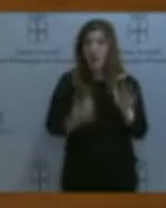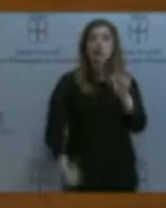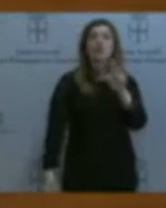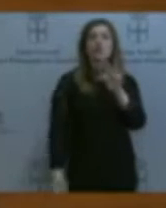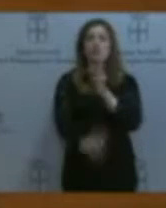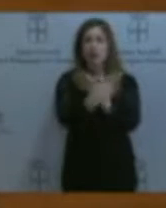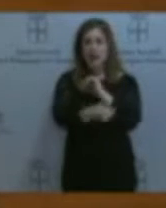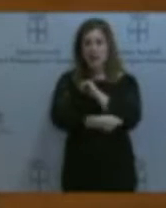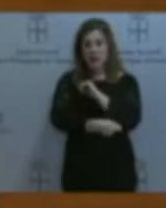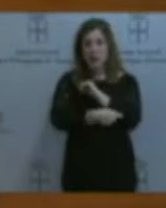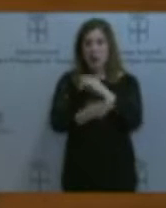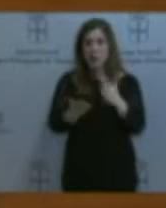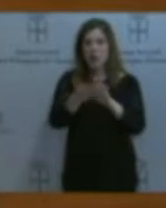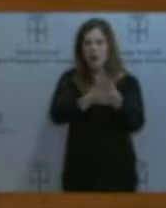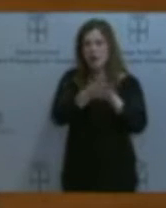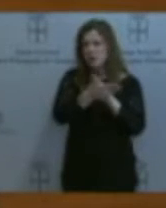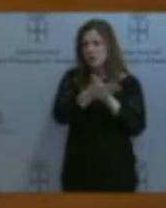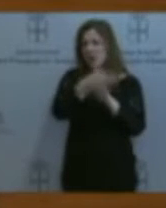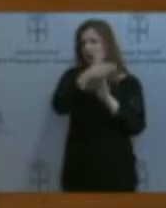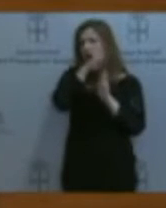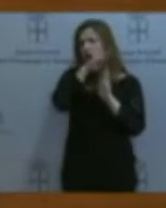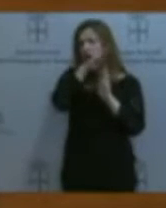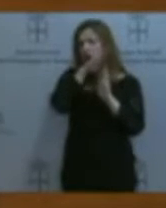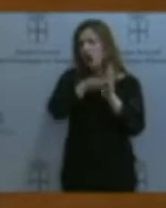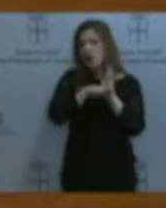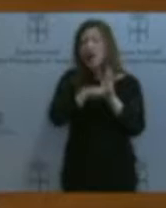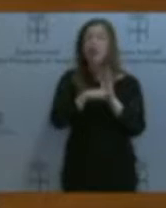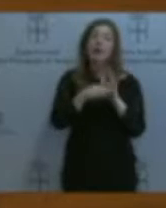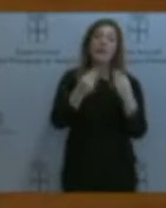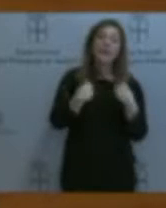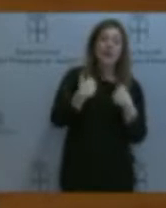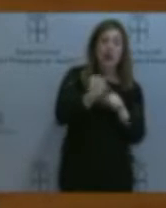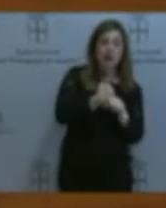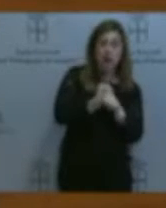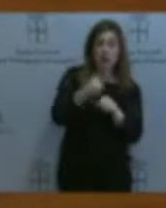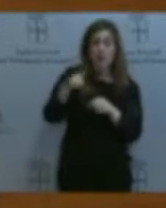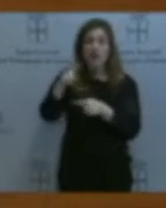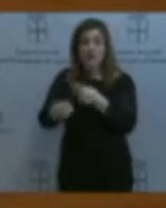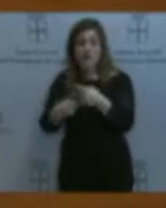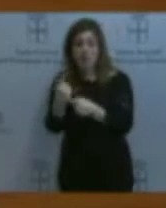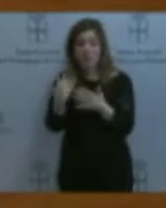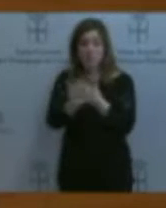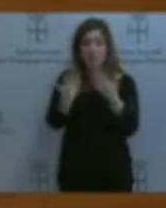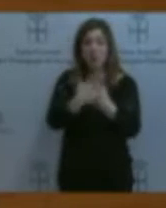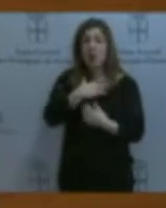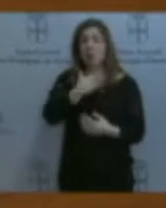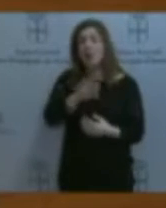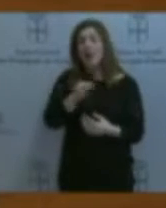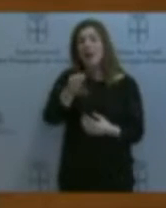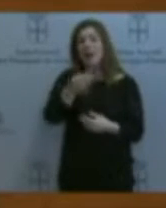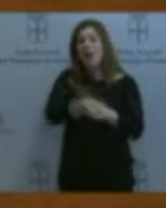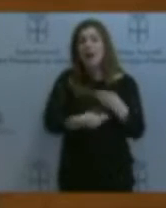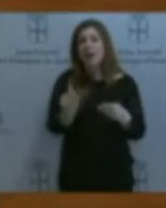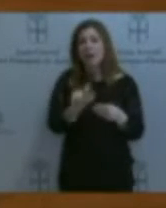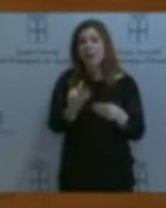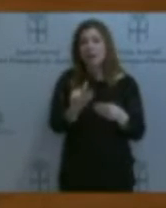trampa, cuando se habla de condición de conciliación laboral y familiar, de alguna manera se hace la descarga